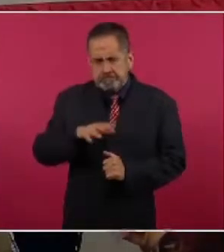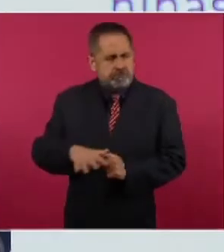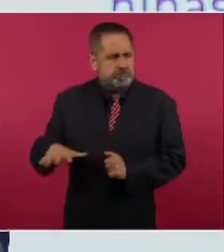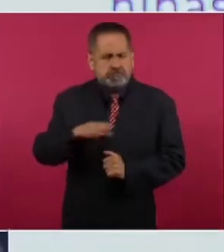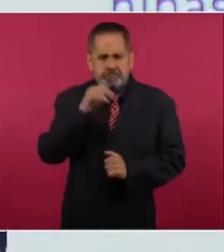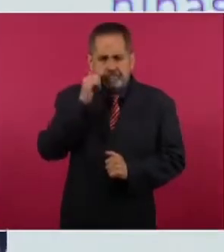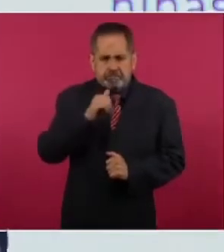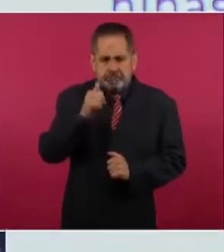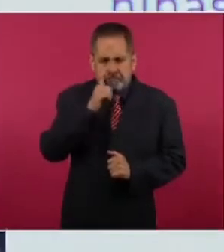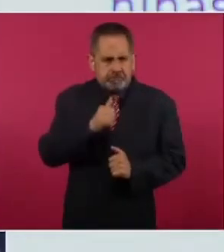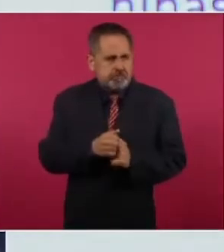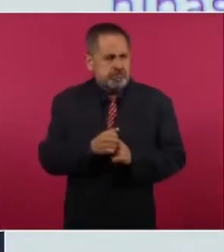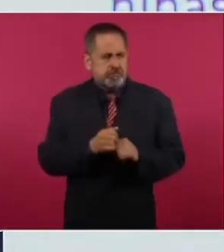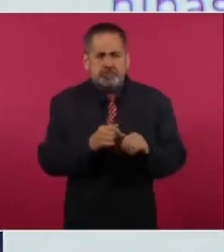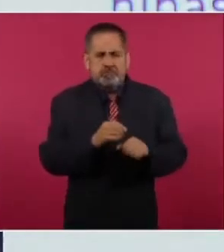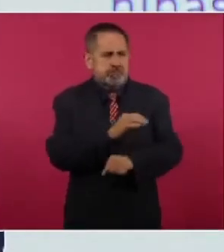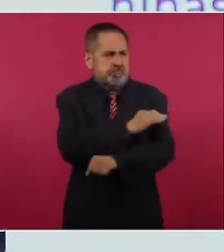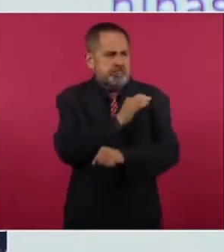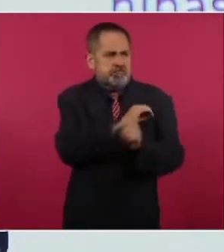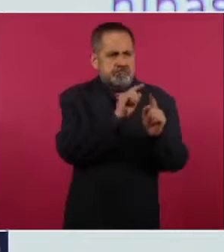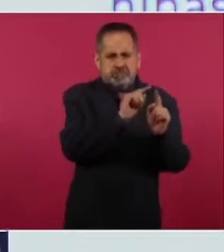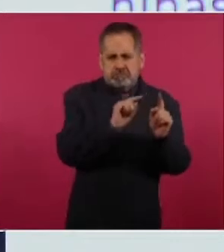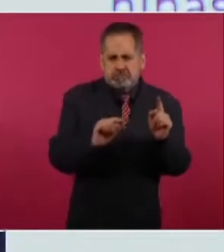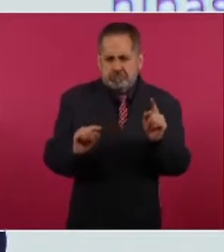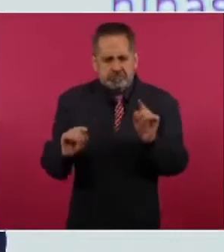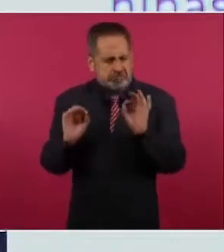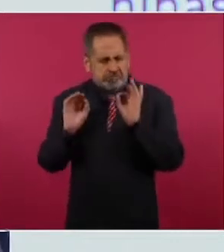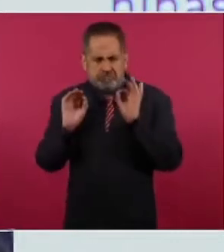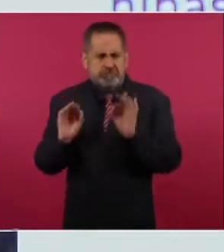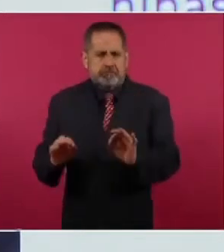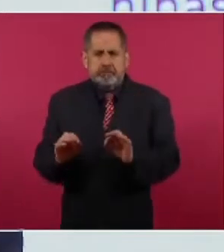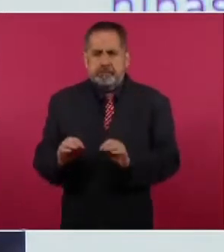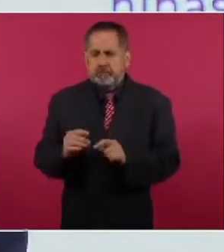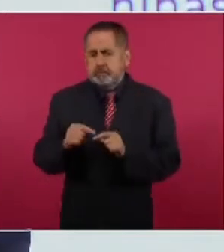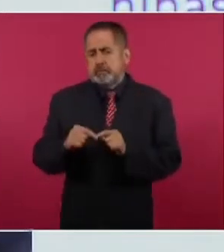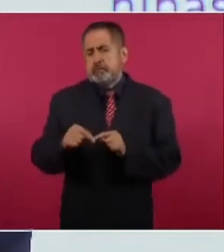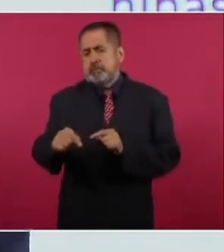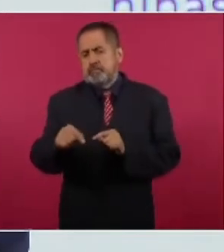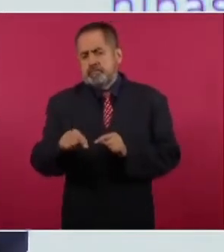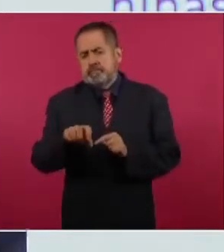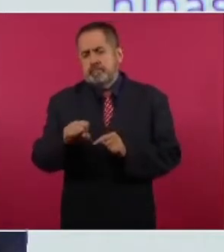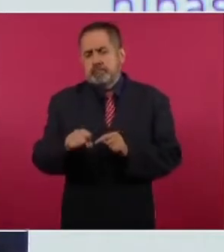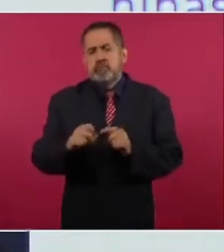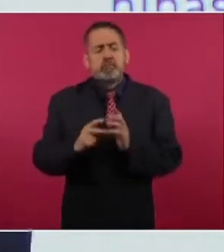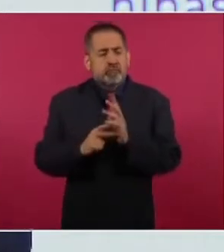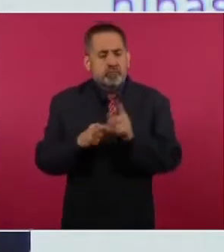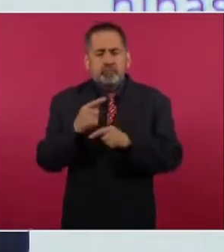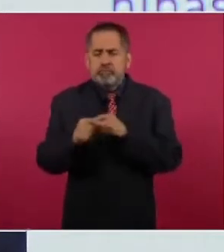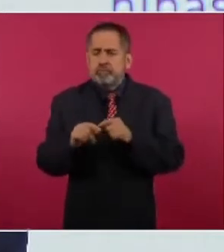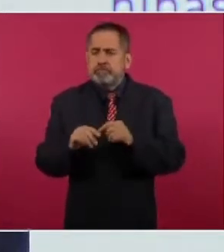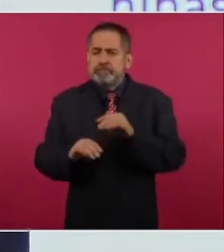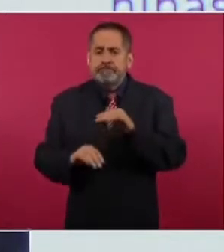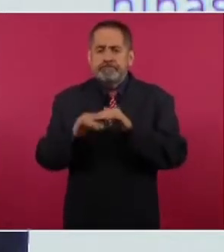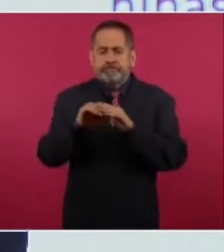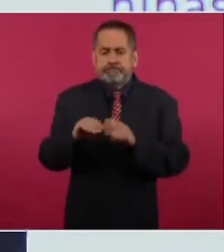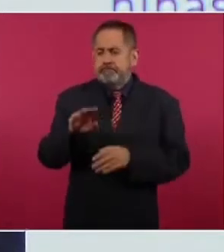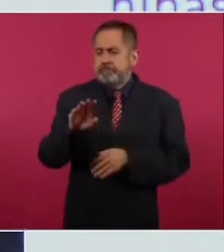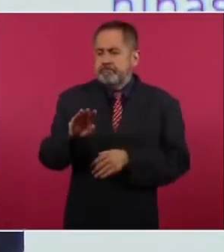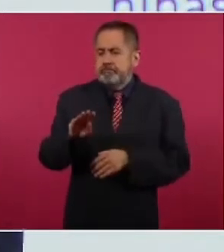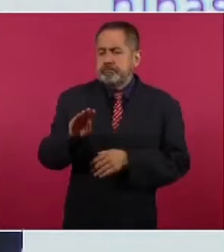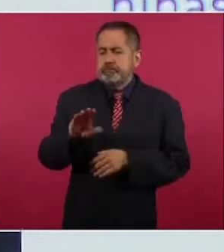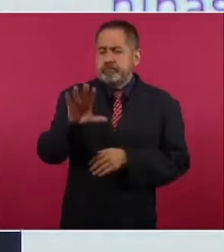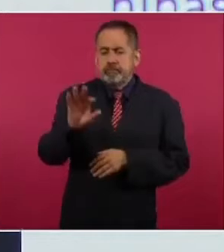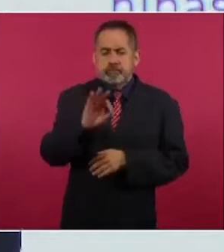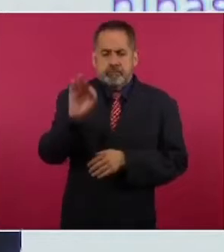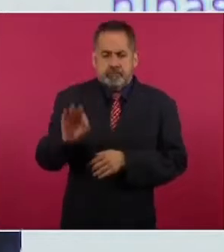vamos a recuperarla hasta el 95%, que es el índice ideal mínimo con el que deberíamos estar trabajando de